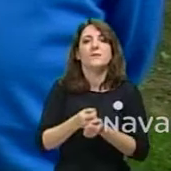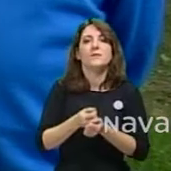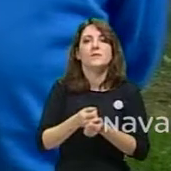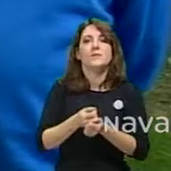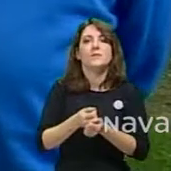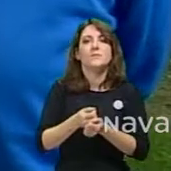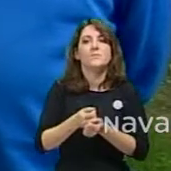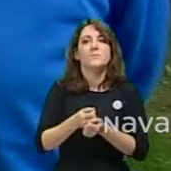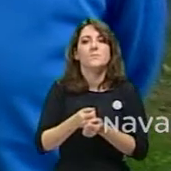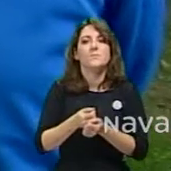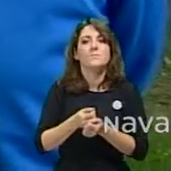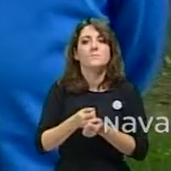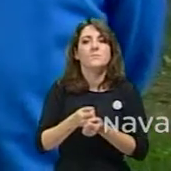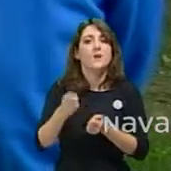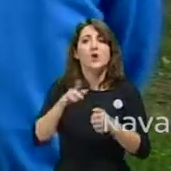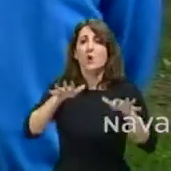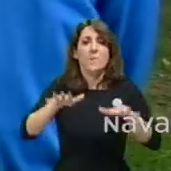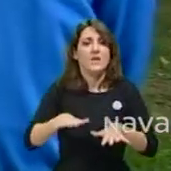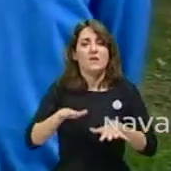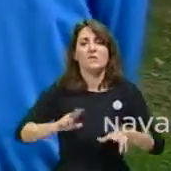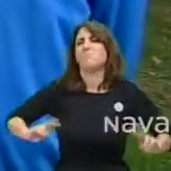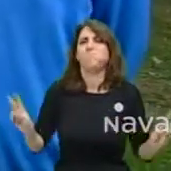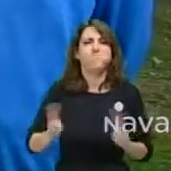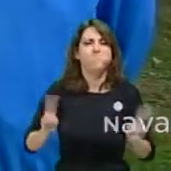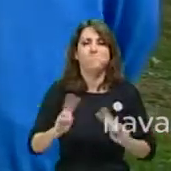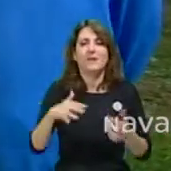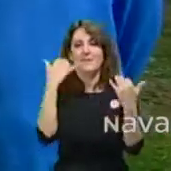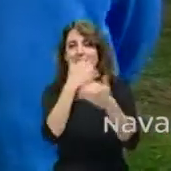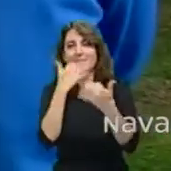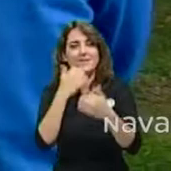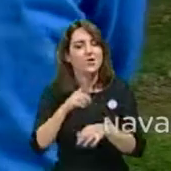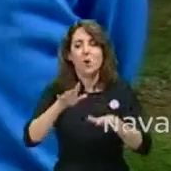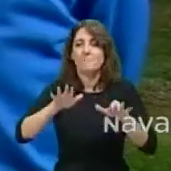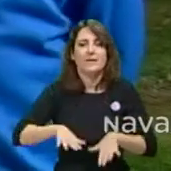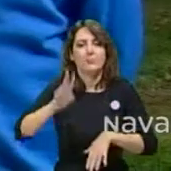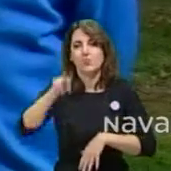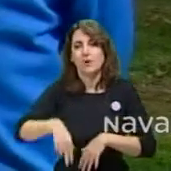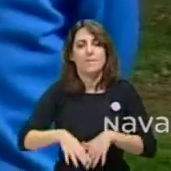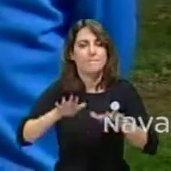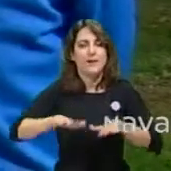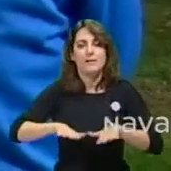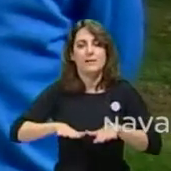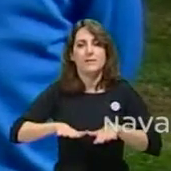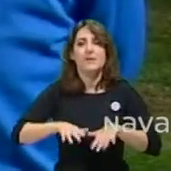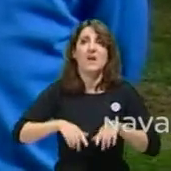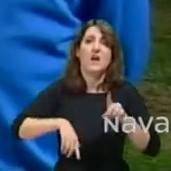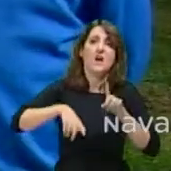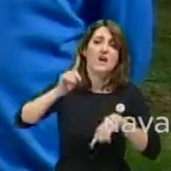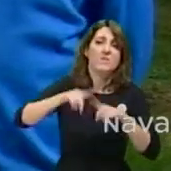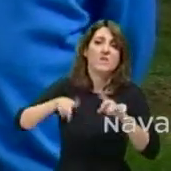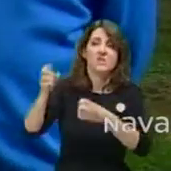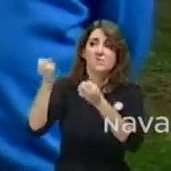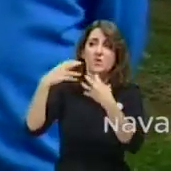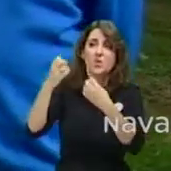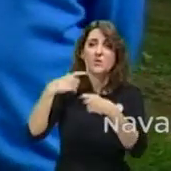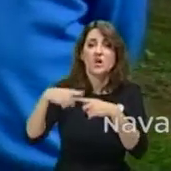y no para. Sobre todo eso, ¿no? No para. De vez en cuando me cuenta lo